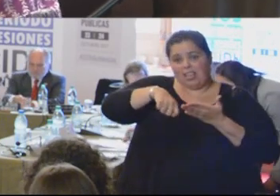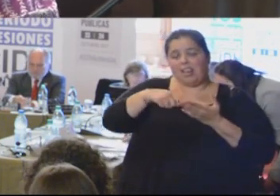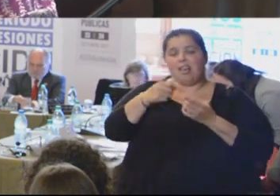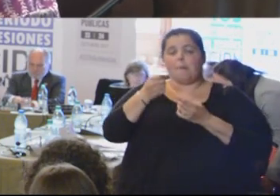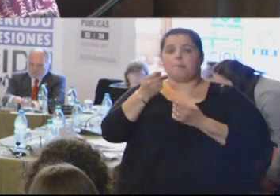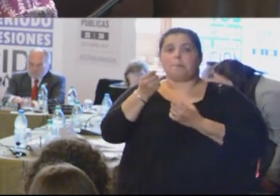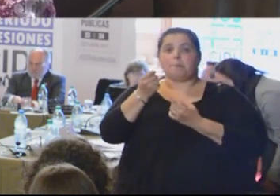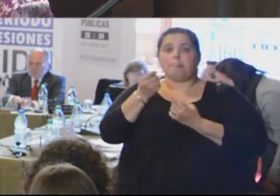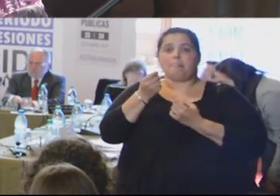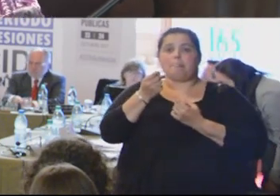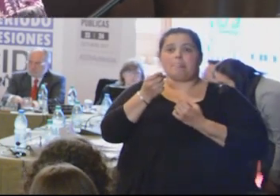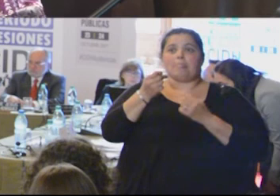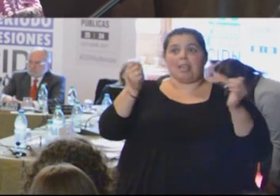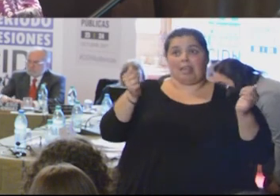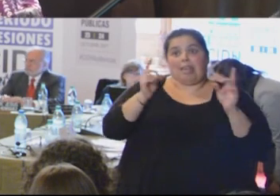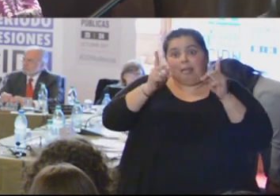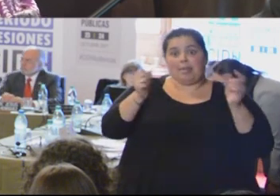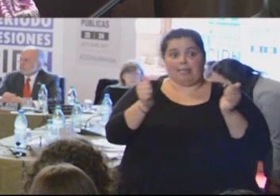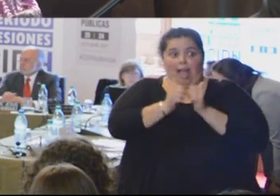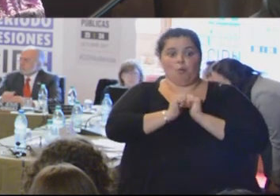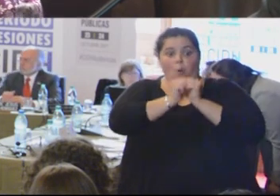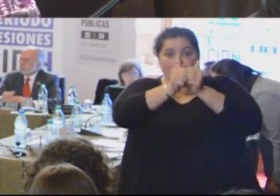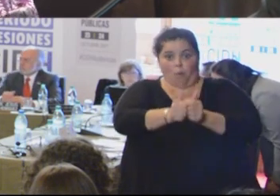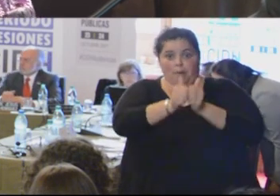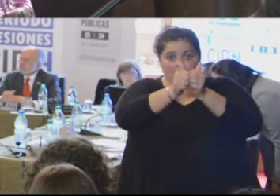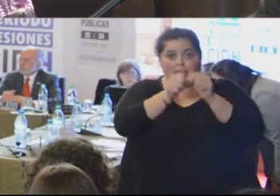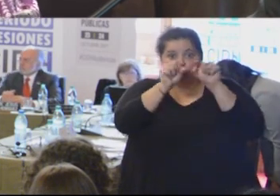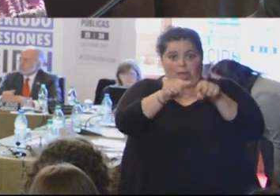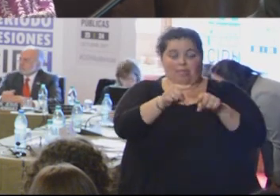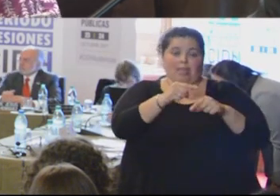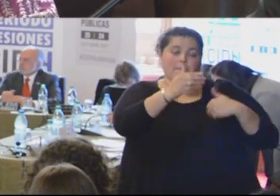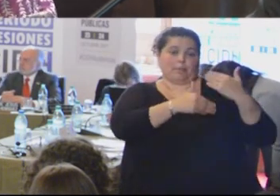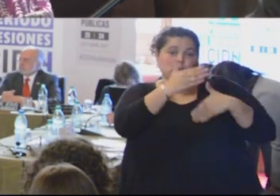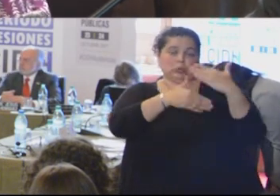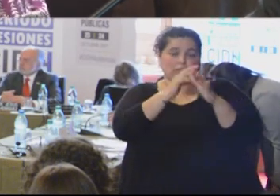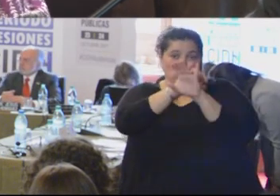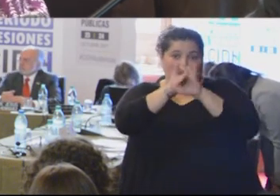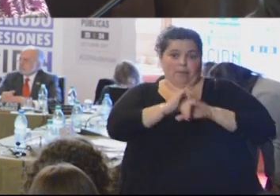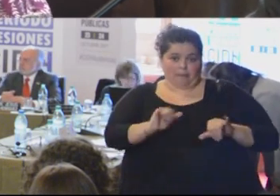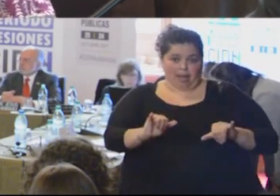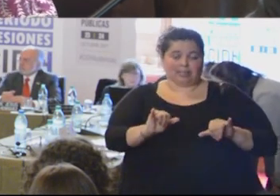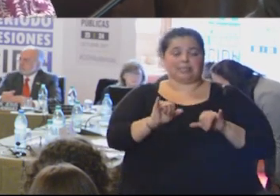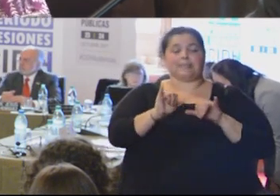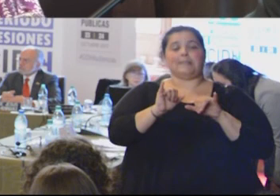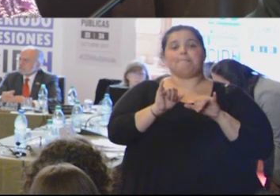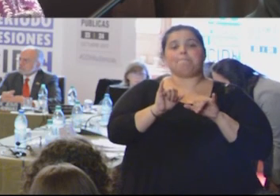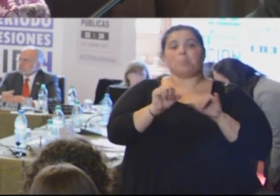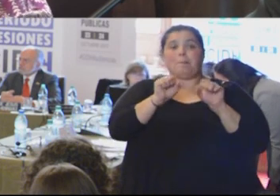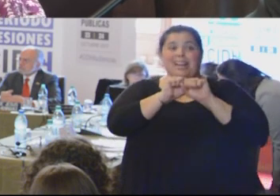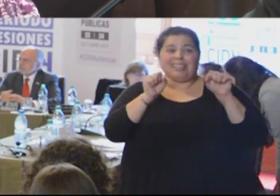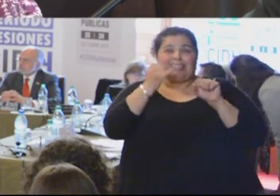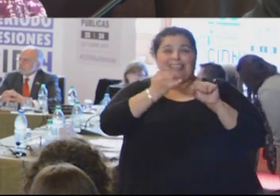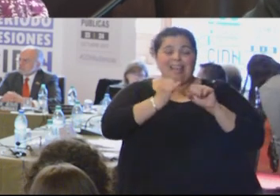en este acompañamiento del proceso de paz en tener acceso a